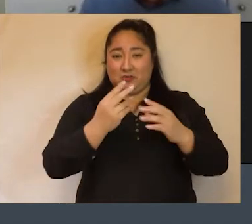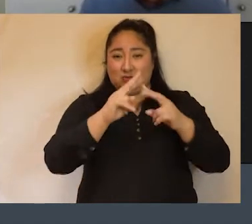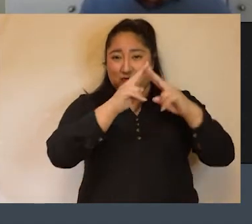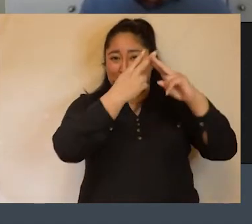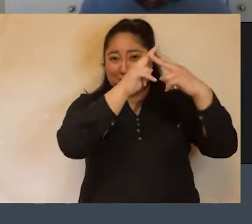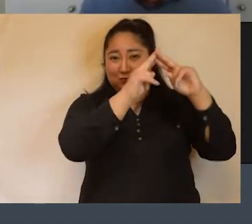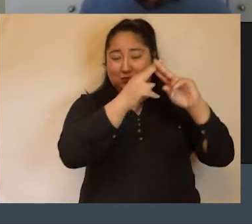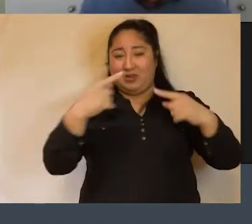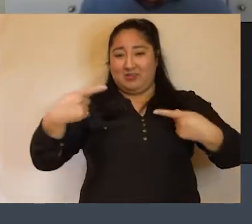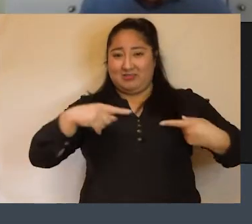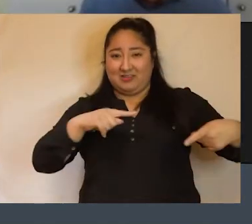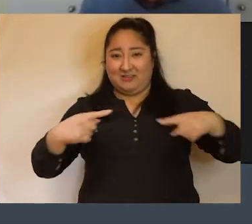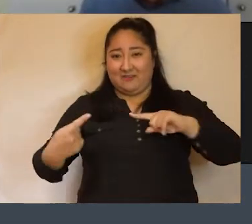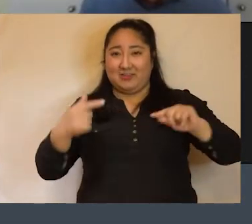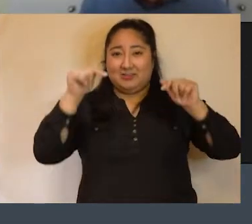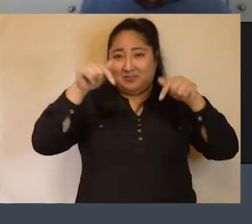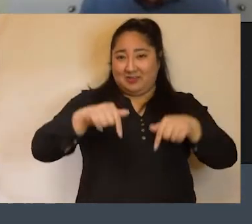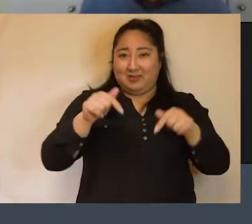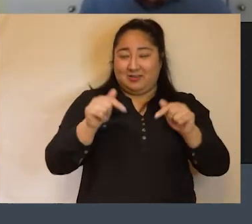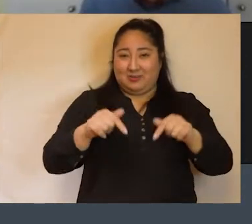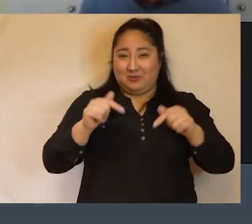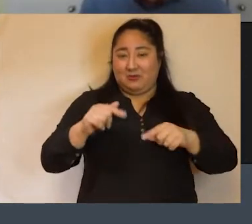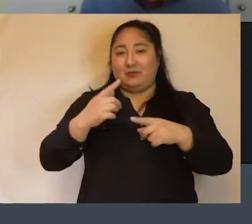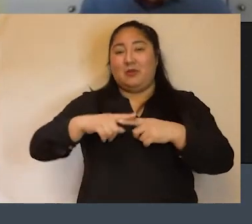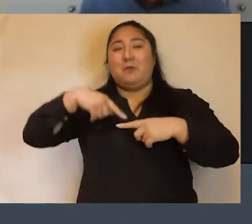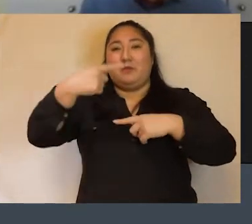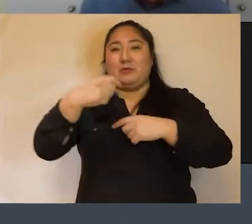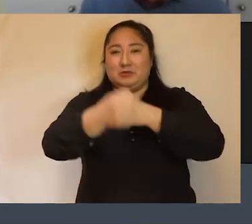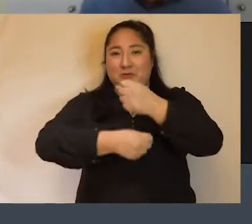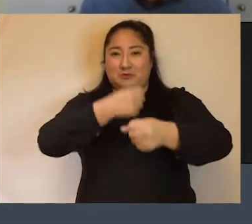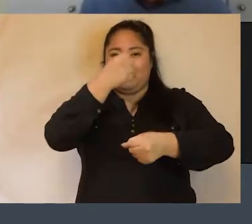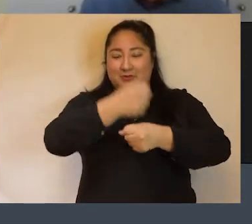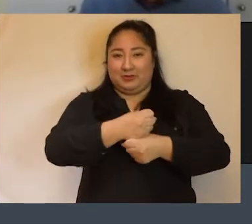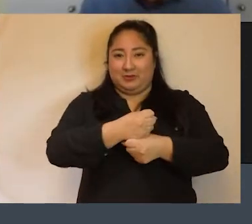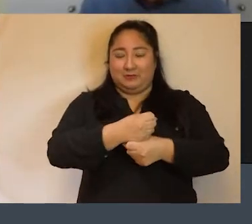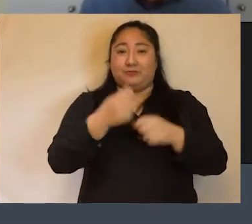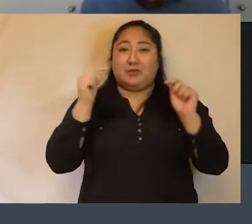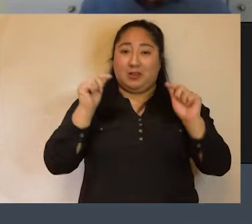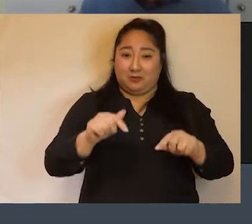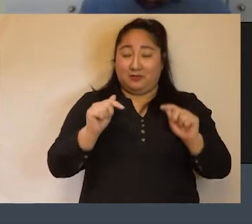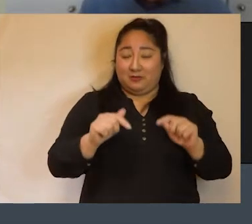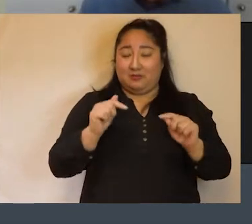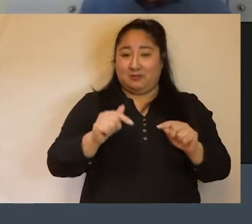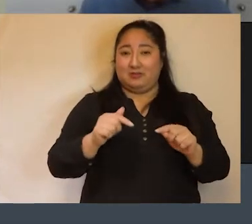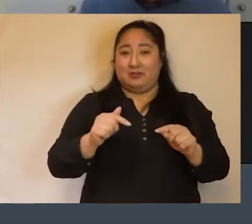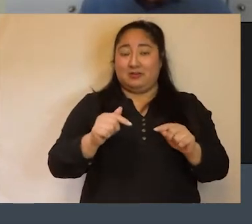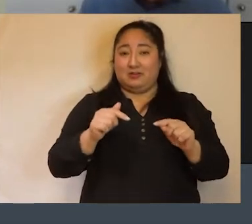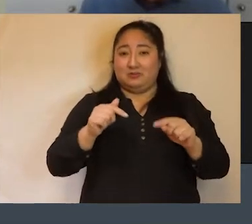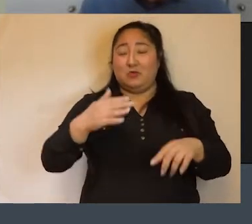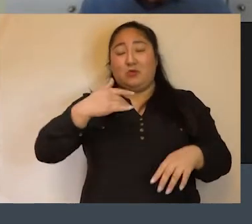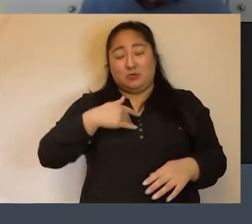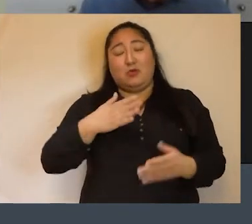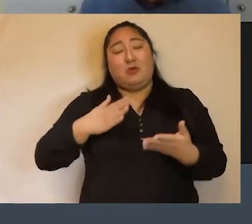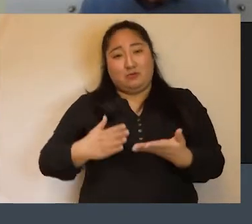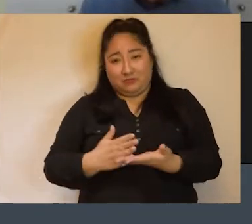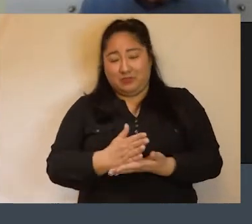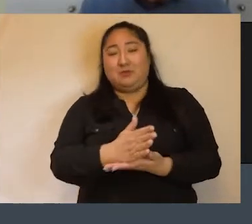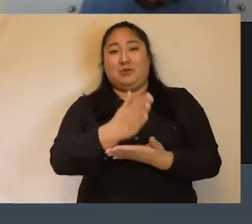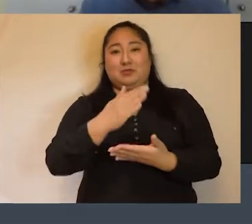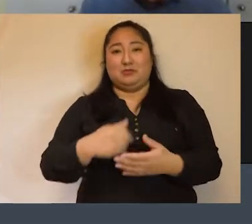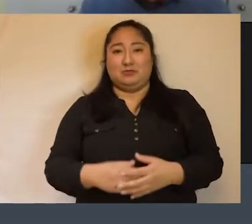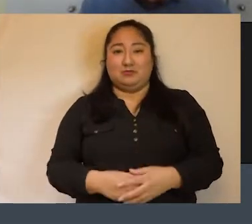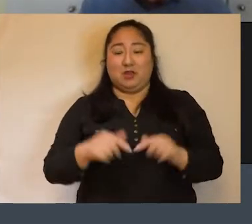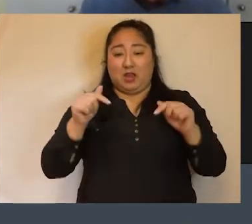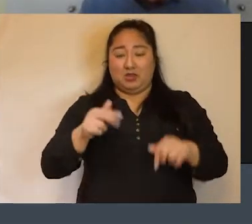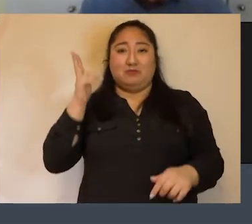van construyendo el debate hoy y los que se vienen en los próximos años. Con esas palabras,